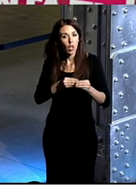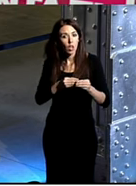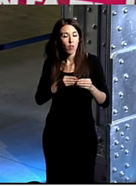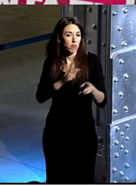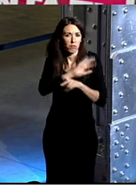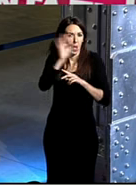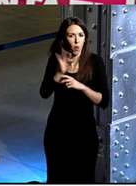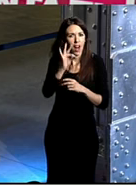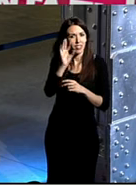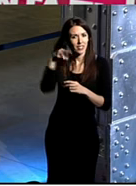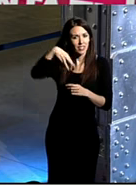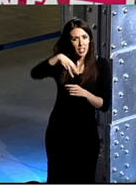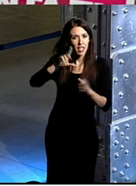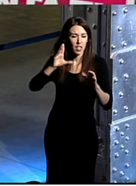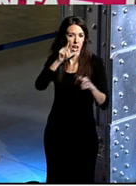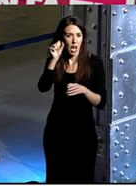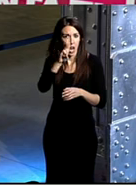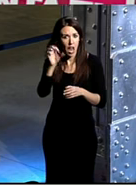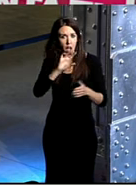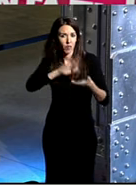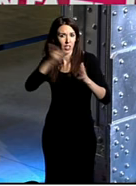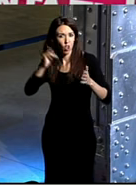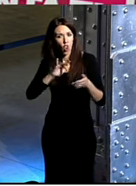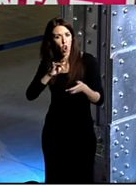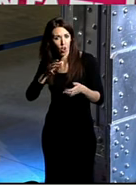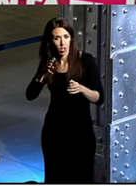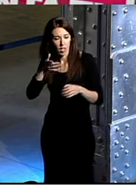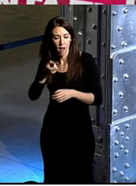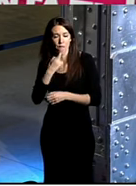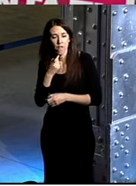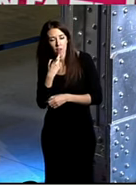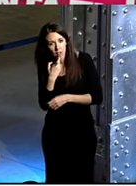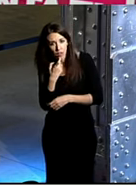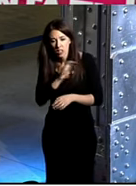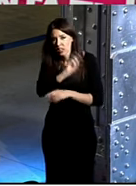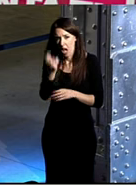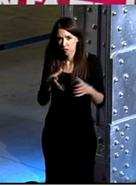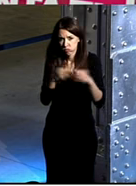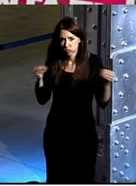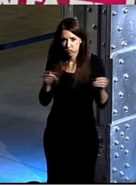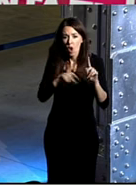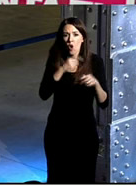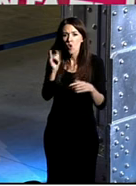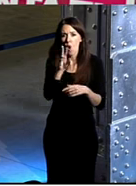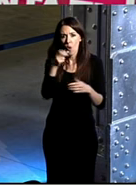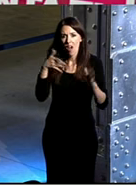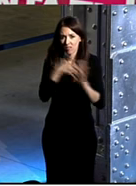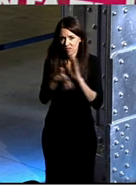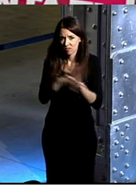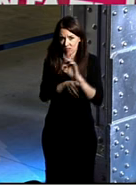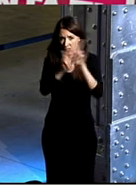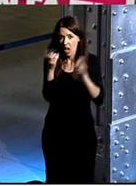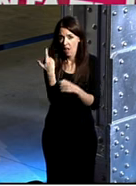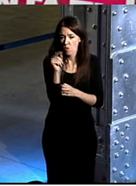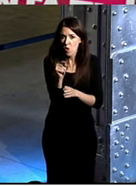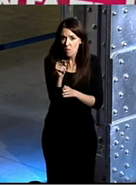Team Labs, que tiene que ver con metodología finlandesa, que tiene que ver con la Universidad de Mondragón. Supongo después Juan va a hablar de eso. Acabo de estar